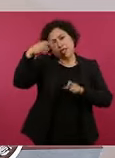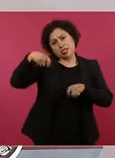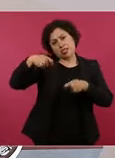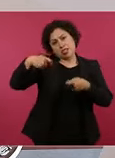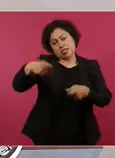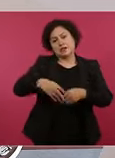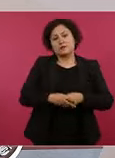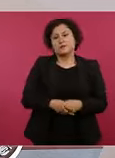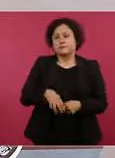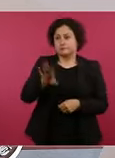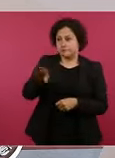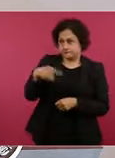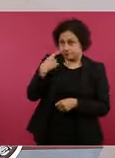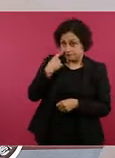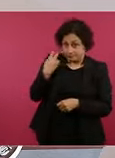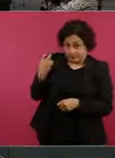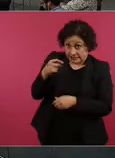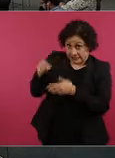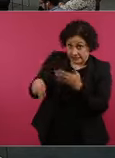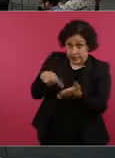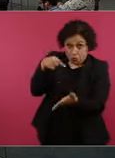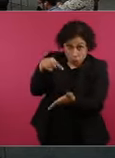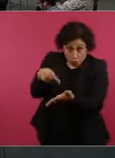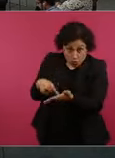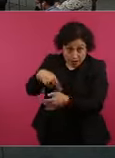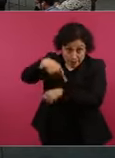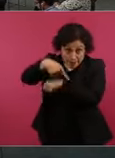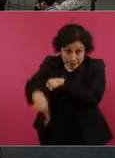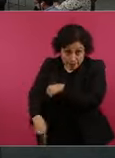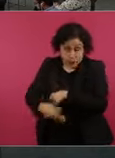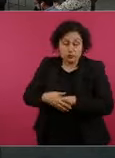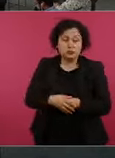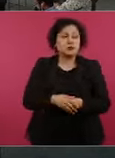Hay una situación crítica ahí, presidente. Y en